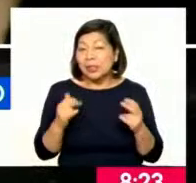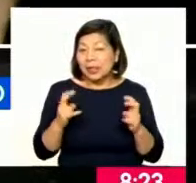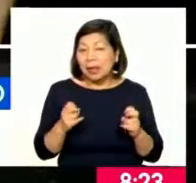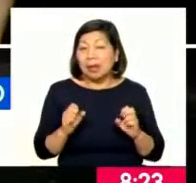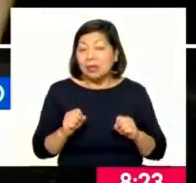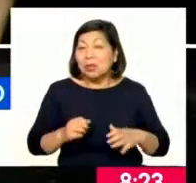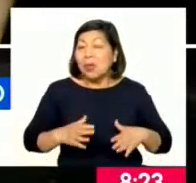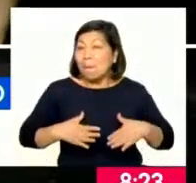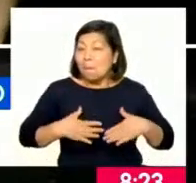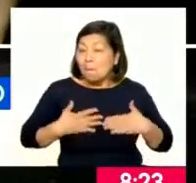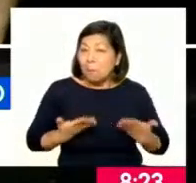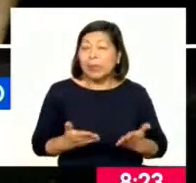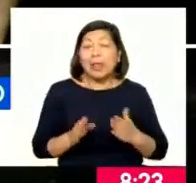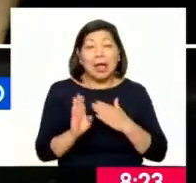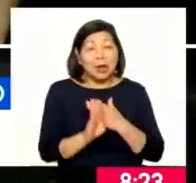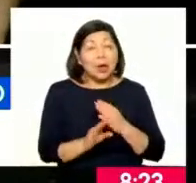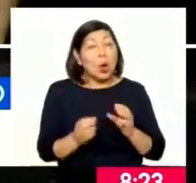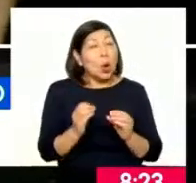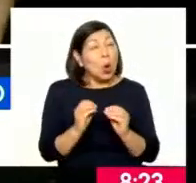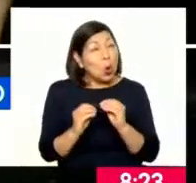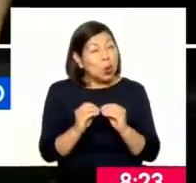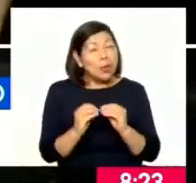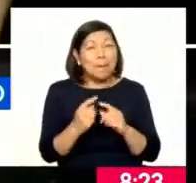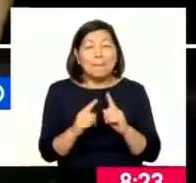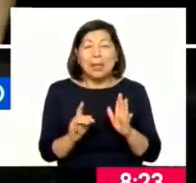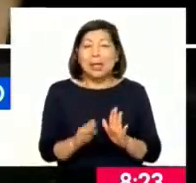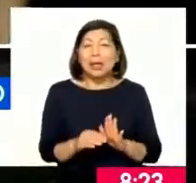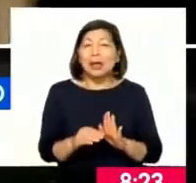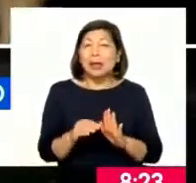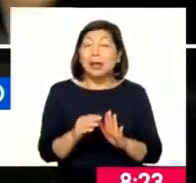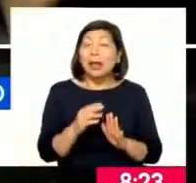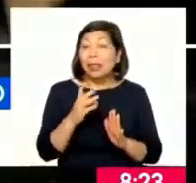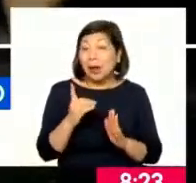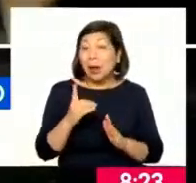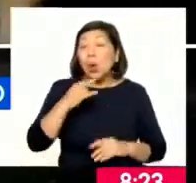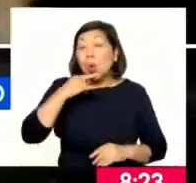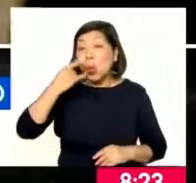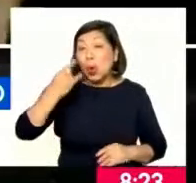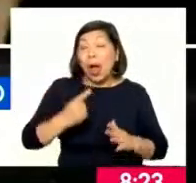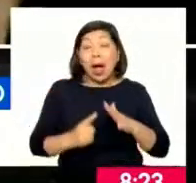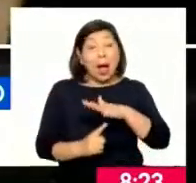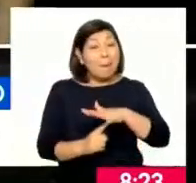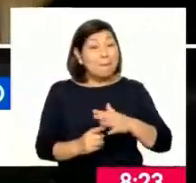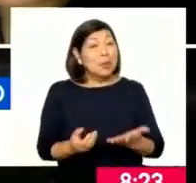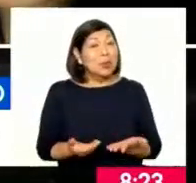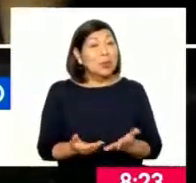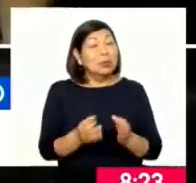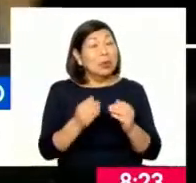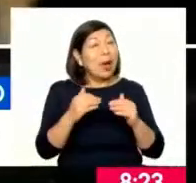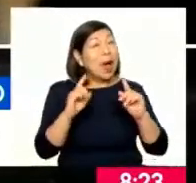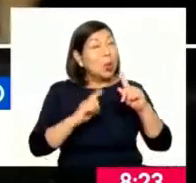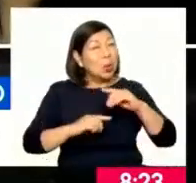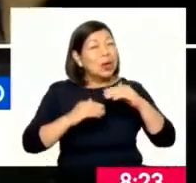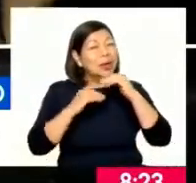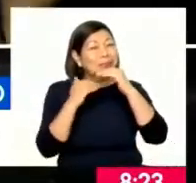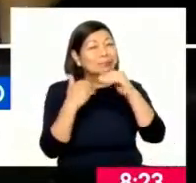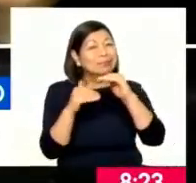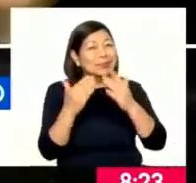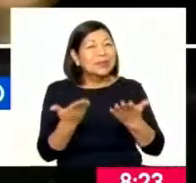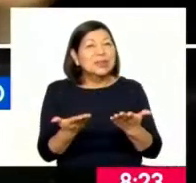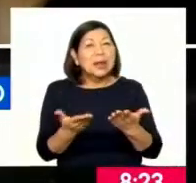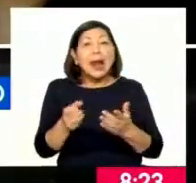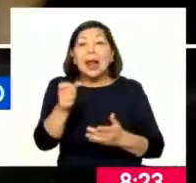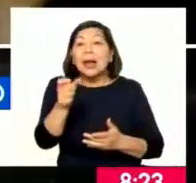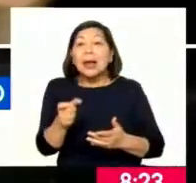que se puedan garantizar ajustes normativos porque la declaratoria de emergencia ambiental presenta algunas limitaciones para, por ejemplo, atender a